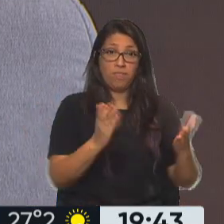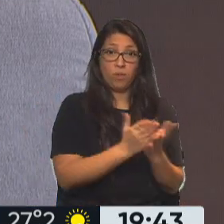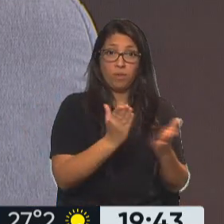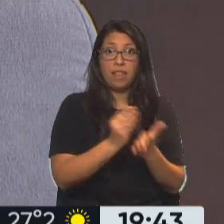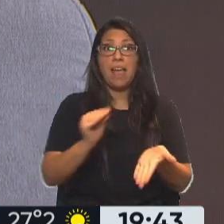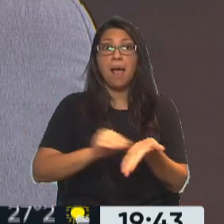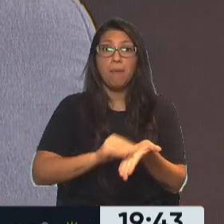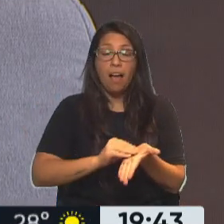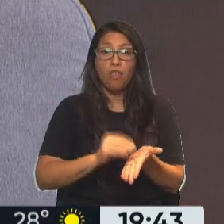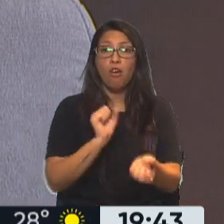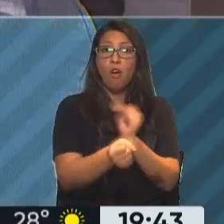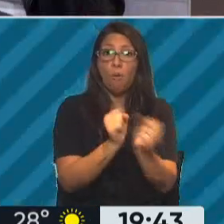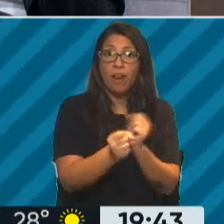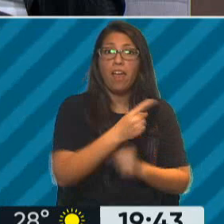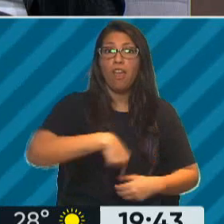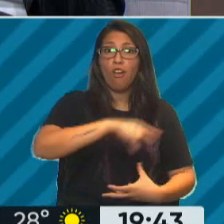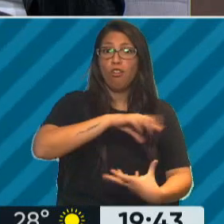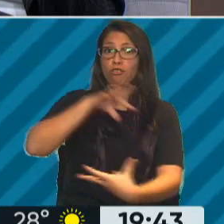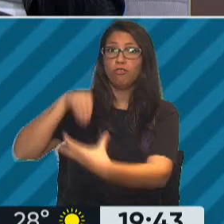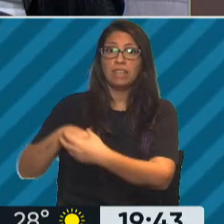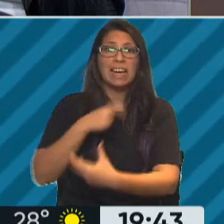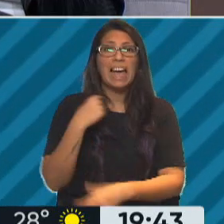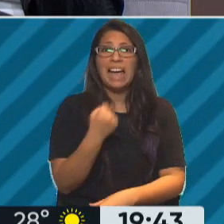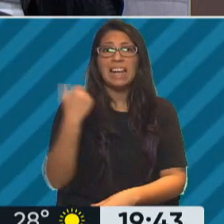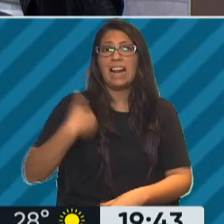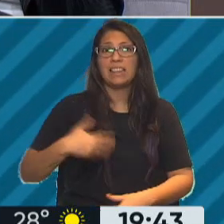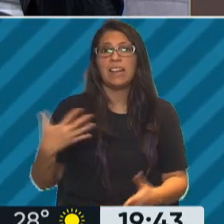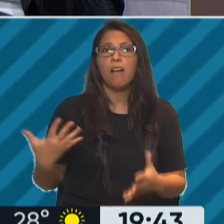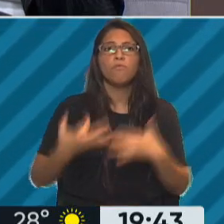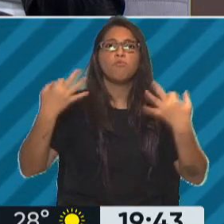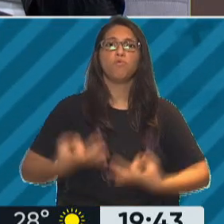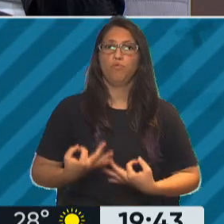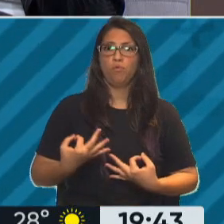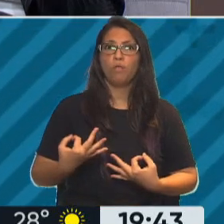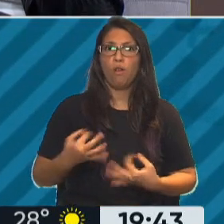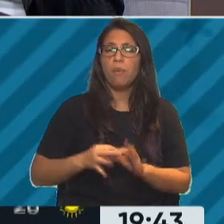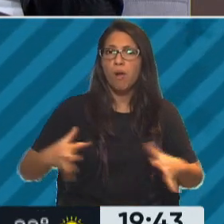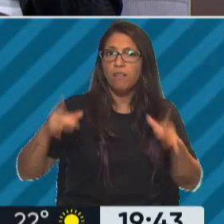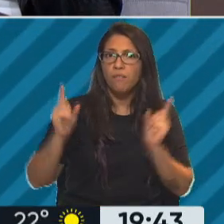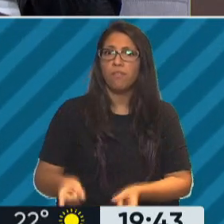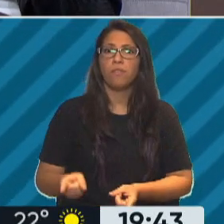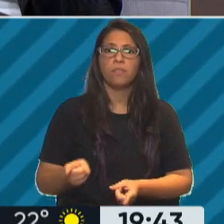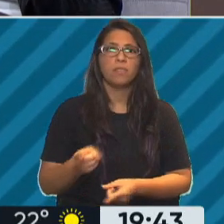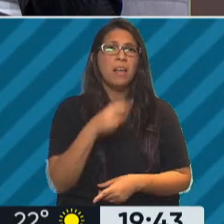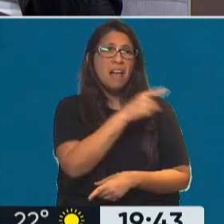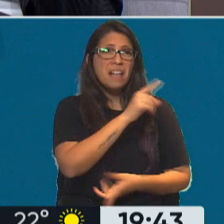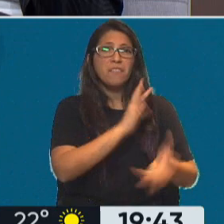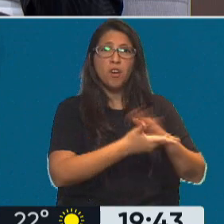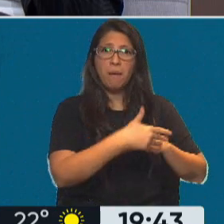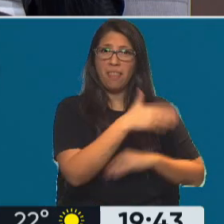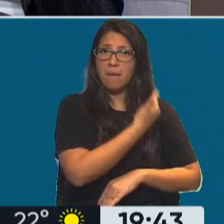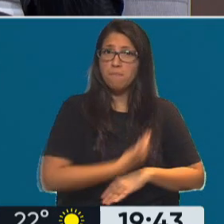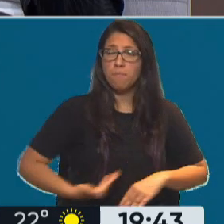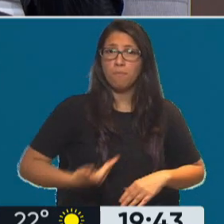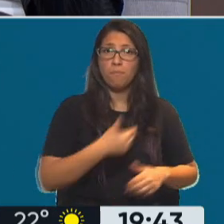empleados y obreros, justamente por un país más justo y con juego democrático. No pueden utilizarse las estructuras democráticas